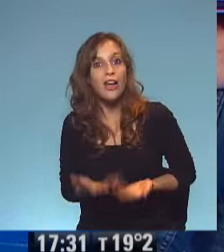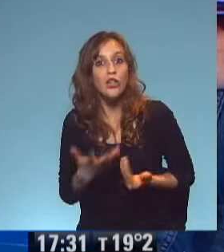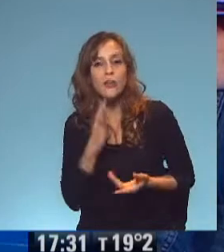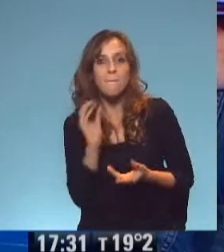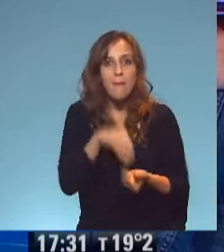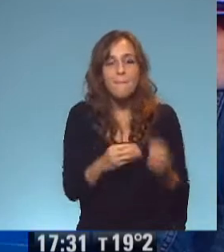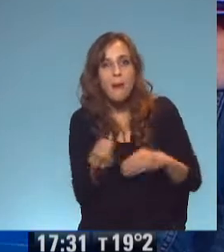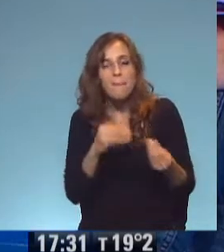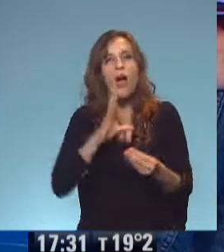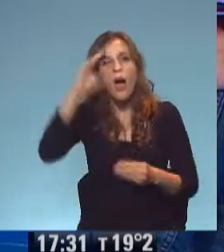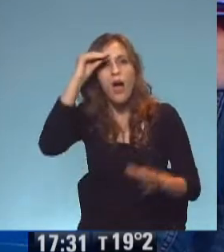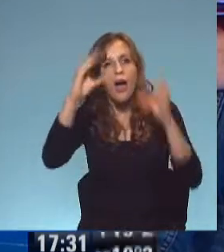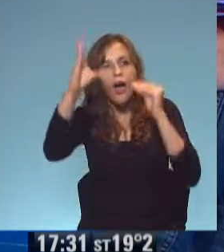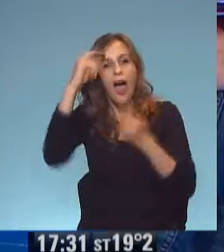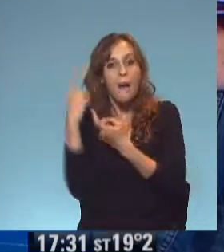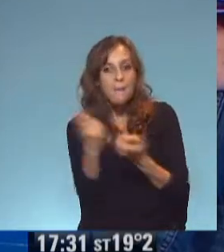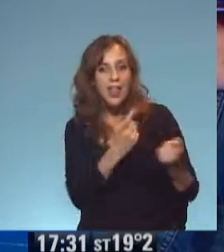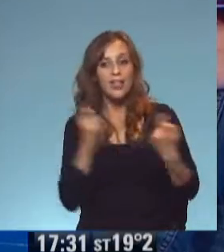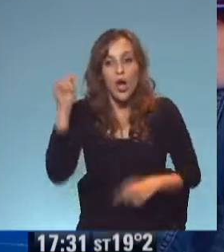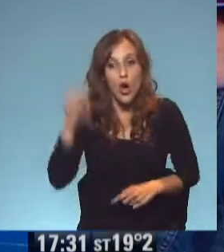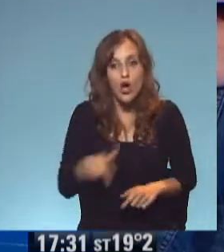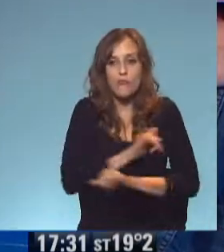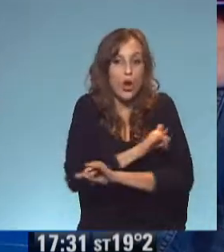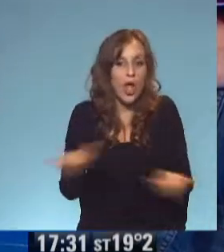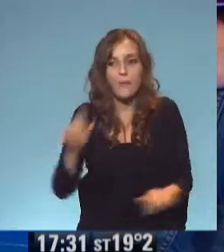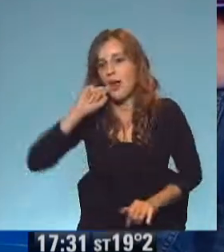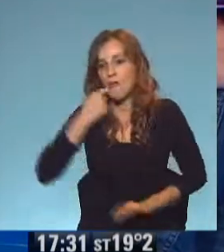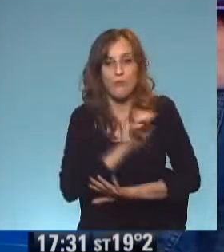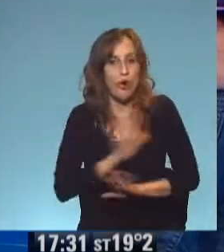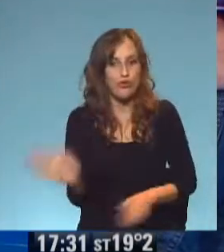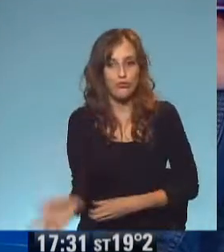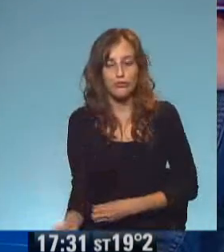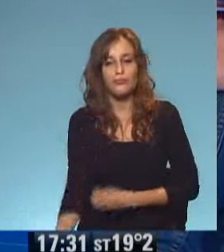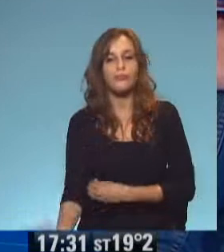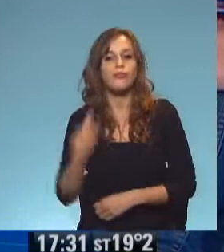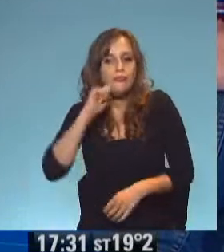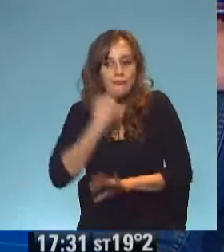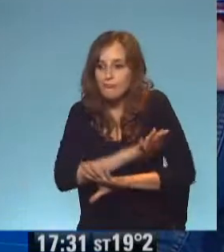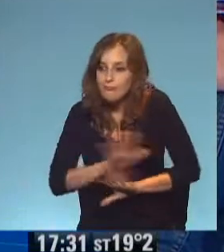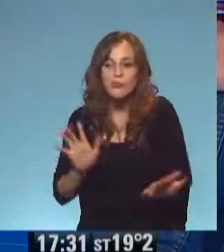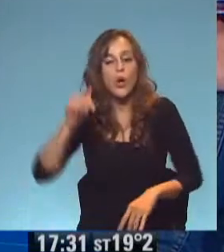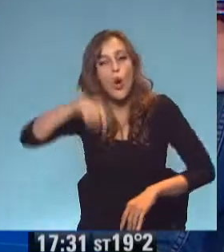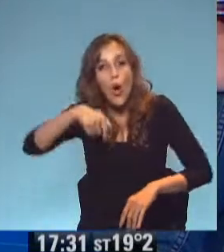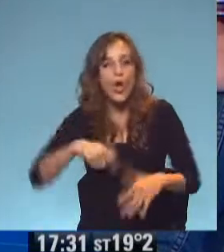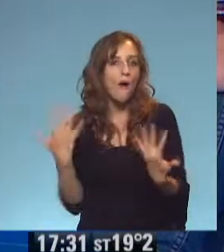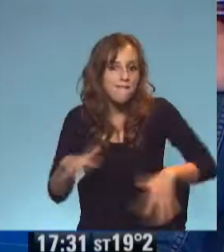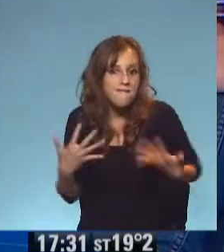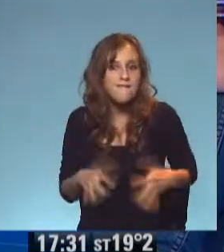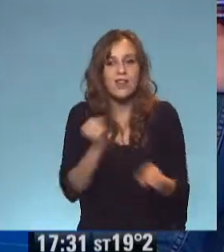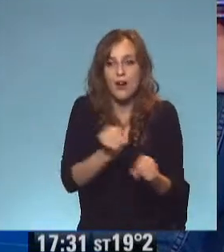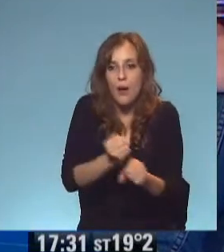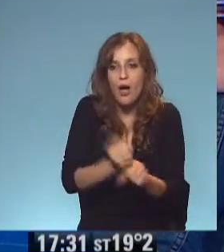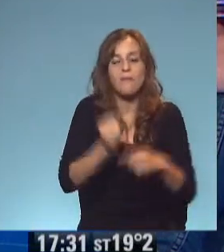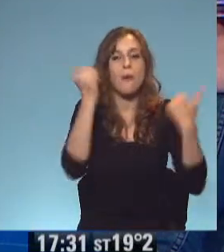incorporando un montón de cosas de las que vimos, que hoy tuvimos un programa hermoso. ¿Cuántas cosas que hicimos hoy en matemáticas? Seguimos